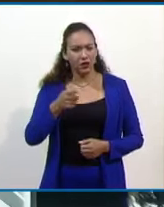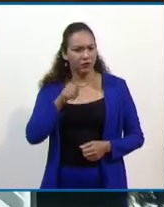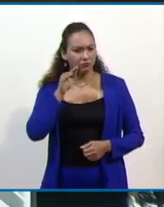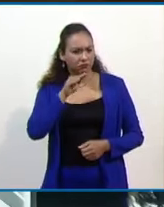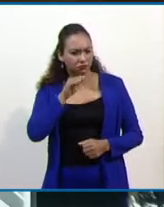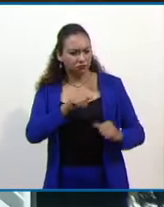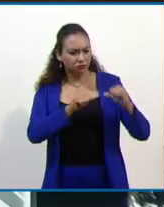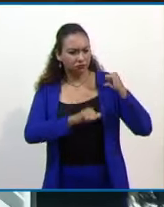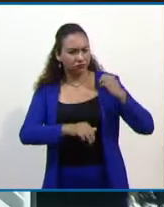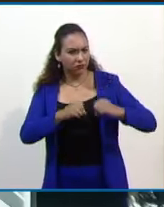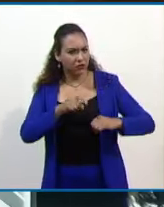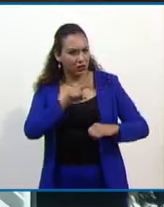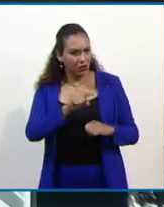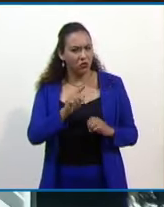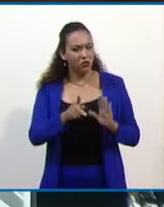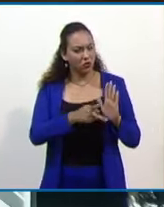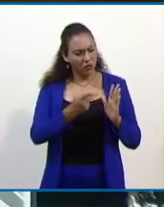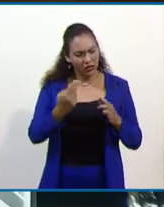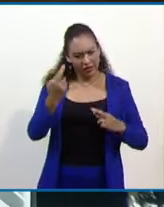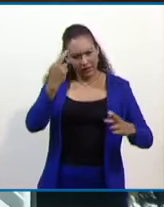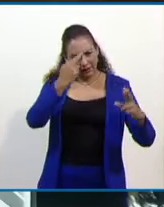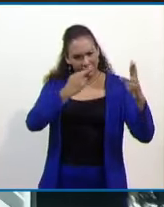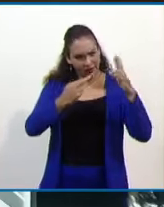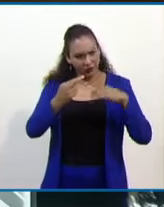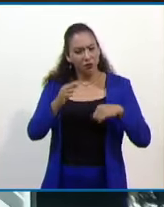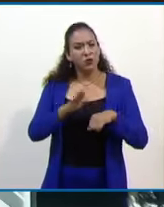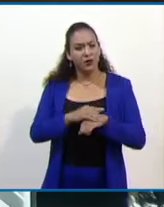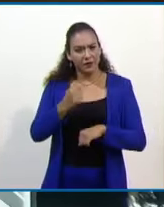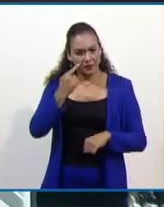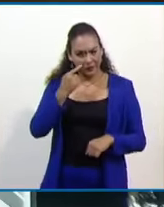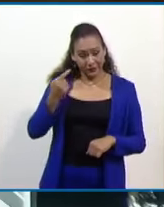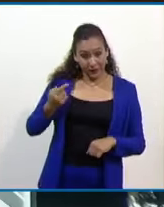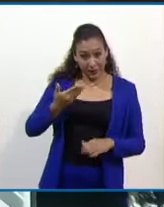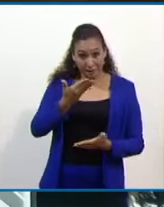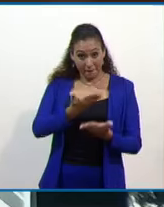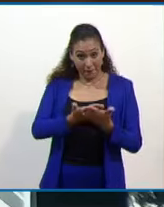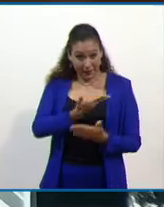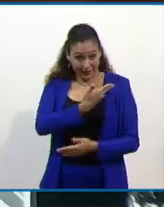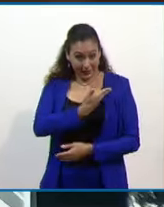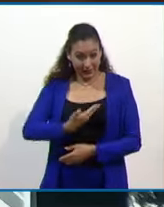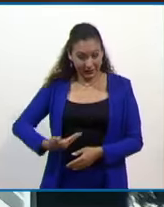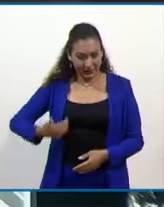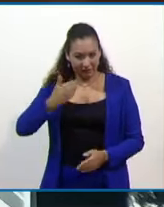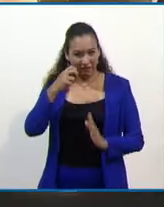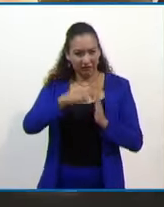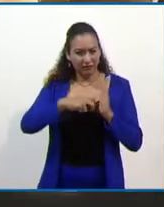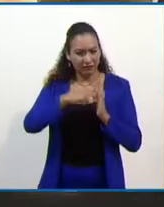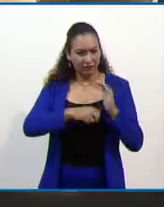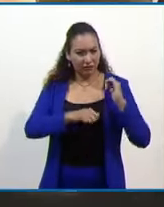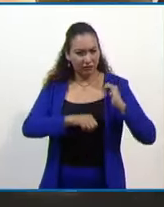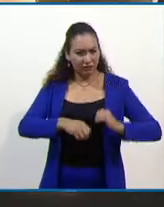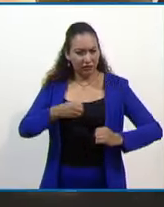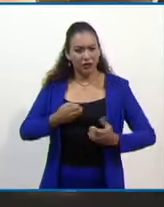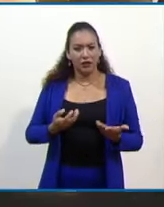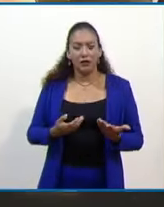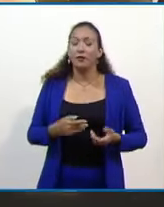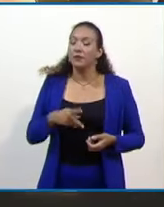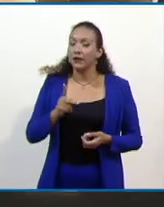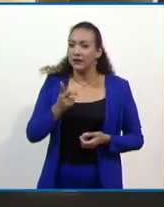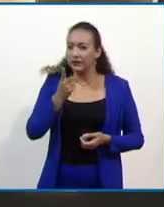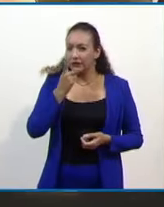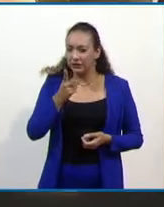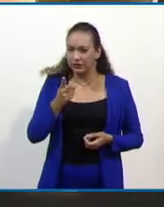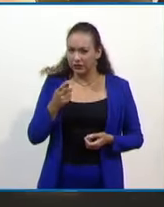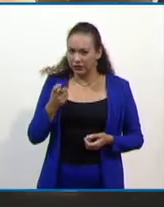Legislativo a reconsiderar el discurso de aprobación de la iniciativa de reforma judicial sin modificación alguna, pues subrayó,